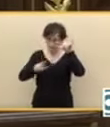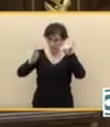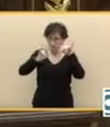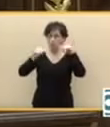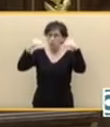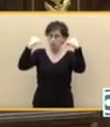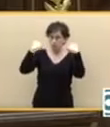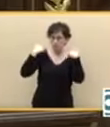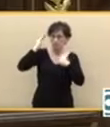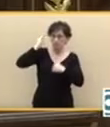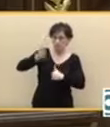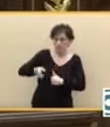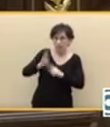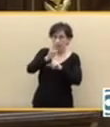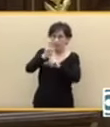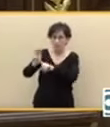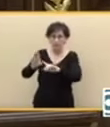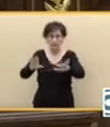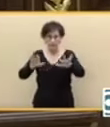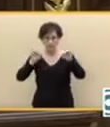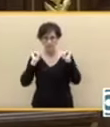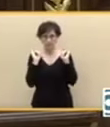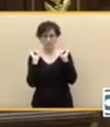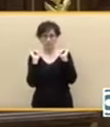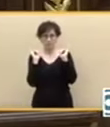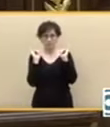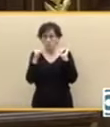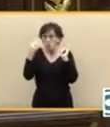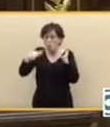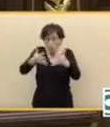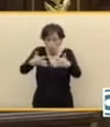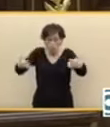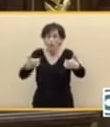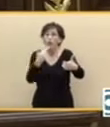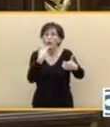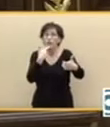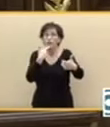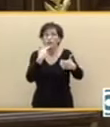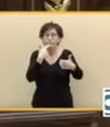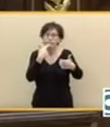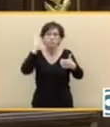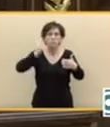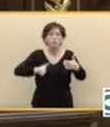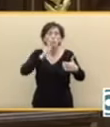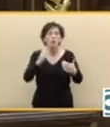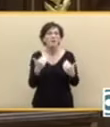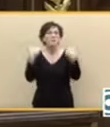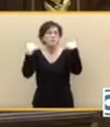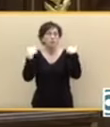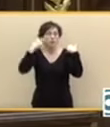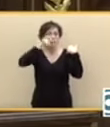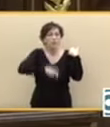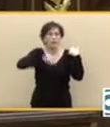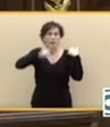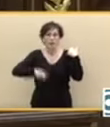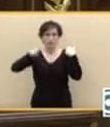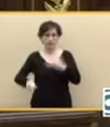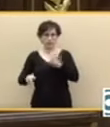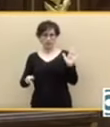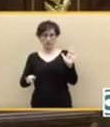Partido Popular. Únicamente se establece una responsabilidad civil. Una responsabilidad civil como partícipe